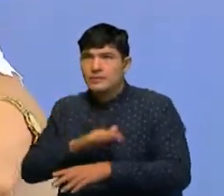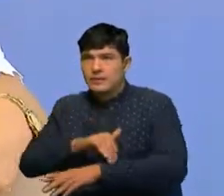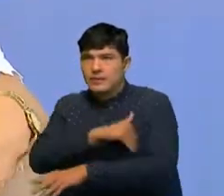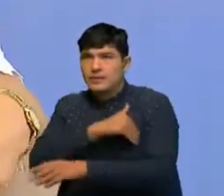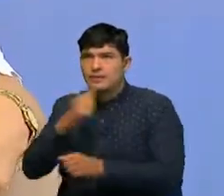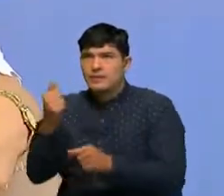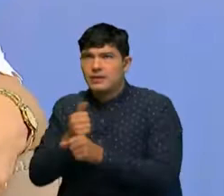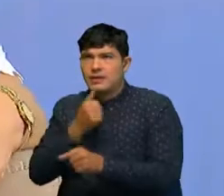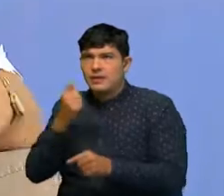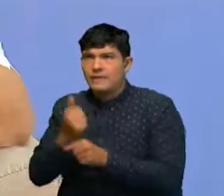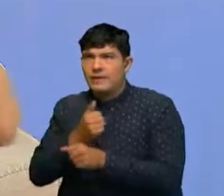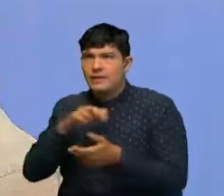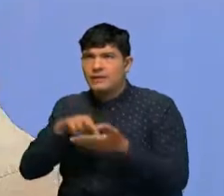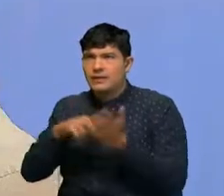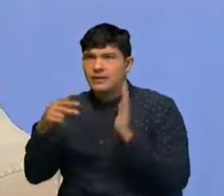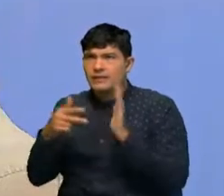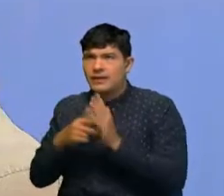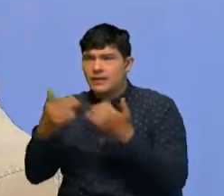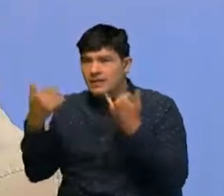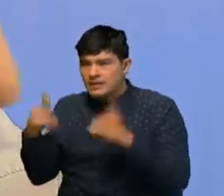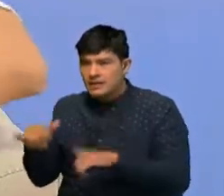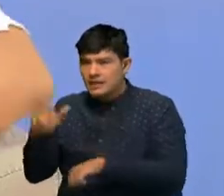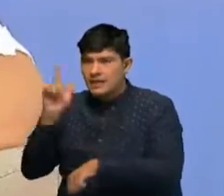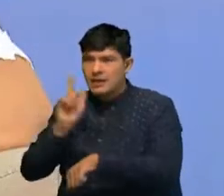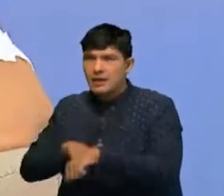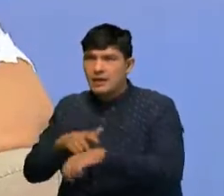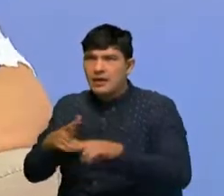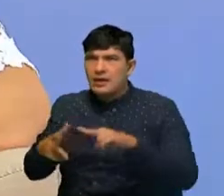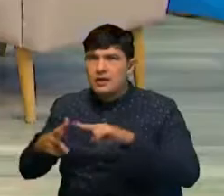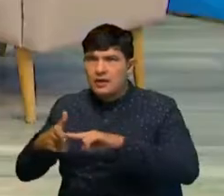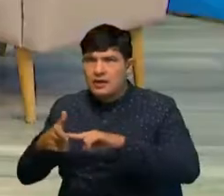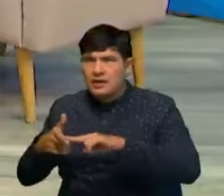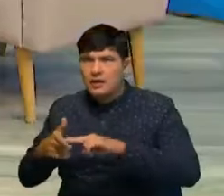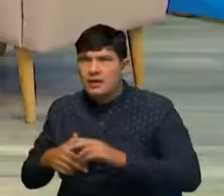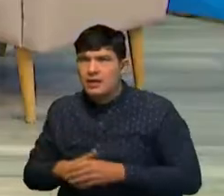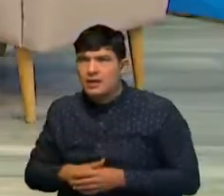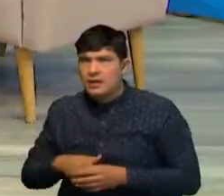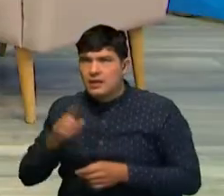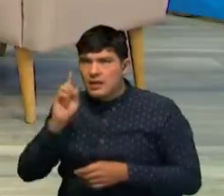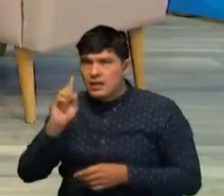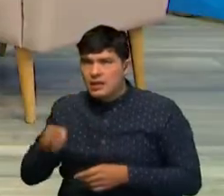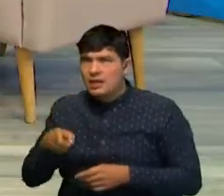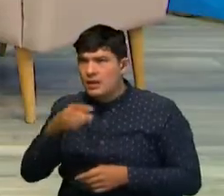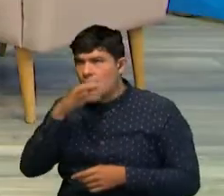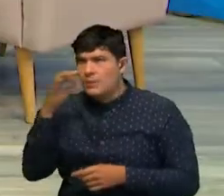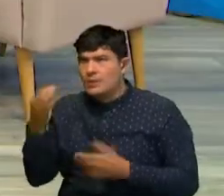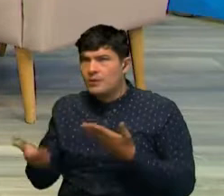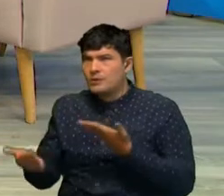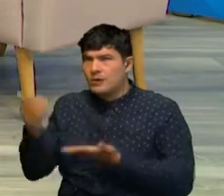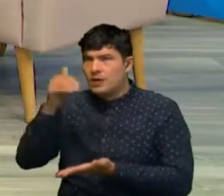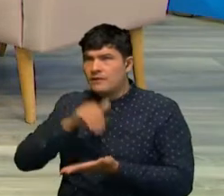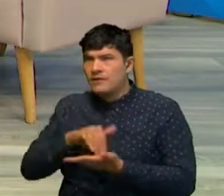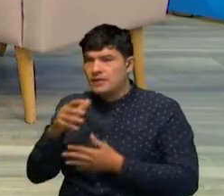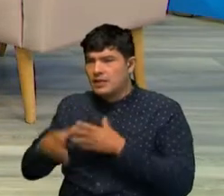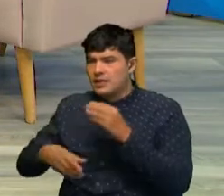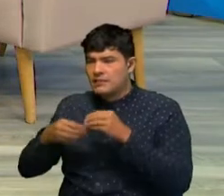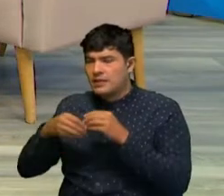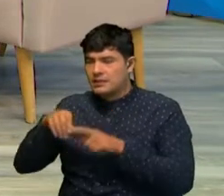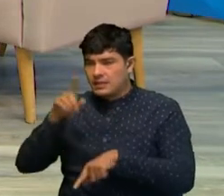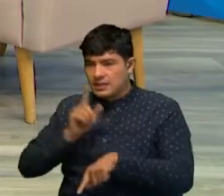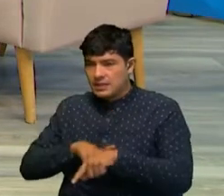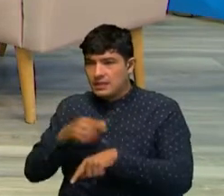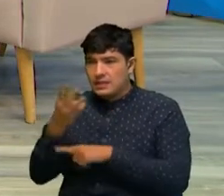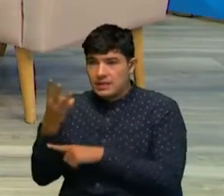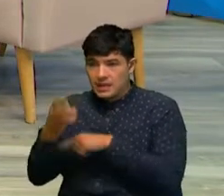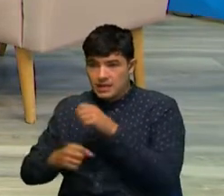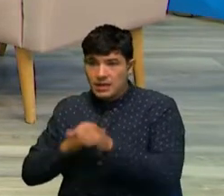es decir, ya interrumpió parte de la prescripción. De ahí, claro, don Rubén, usted vuelve y cuenta con otro término de 3 años